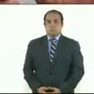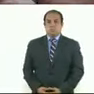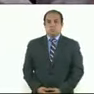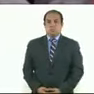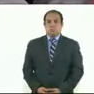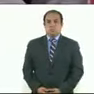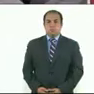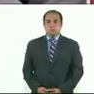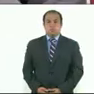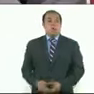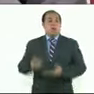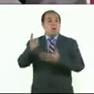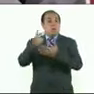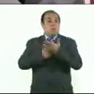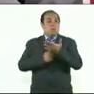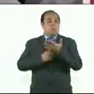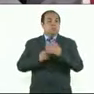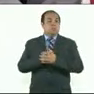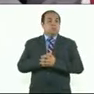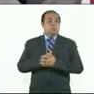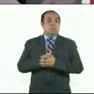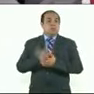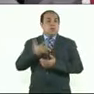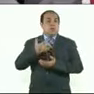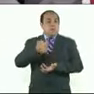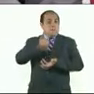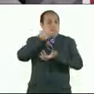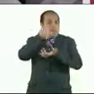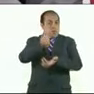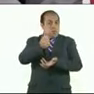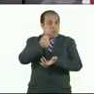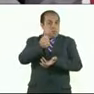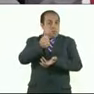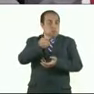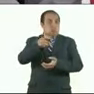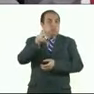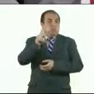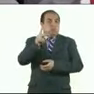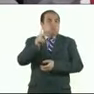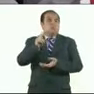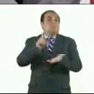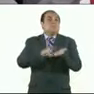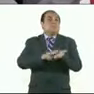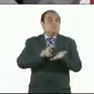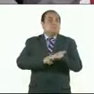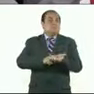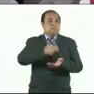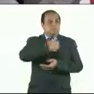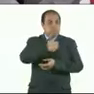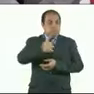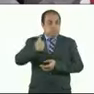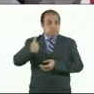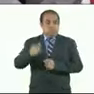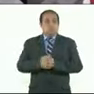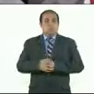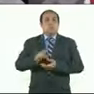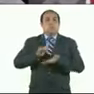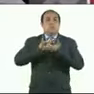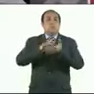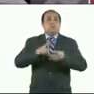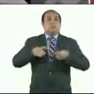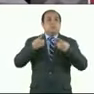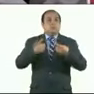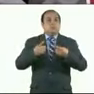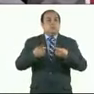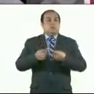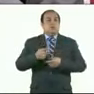Como sabemos, el programa está sujeto a presupuesto, pero el monto de cada uno de los apoyos que se otorga es de